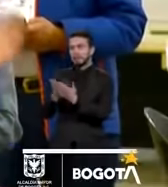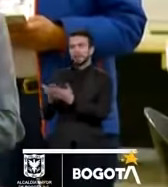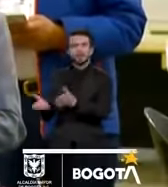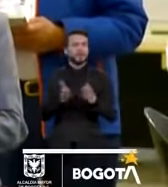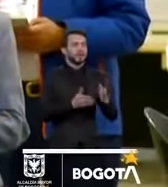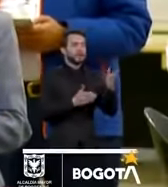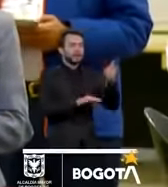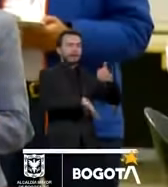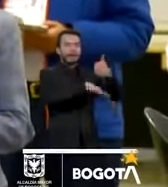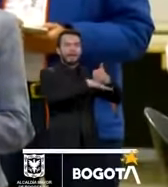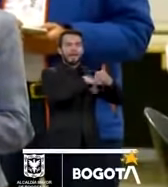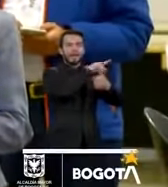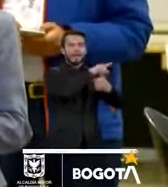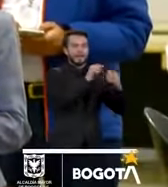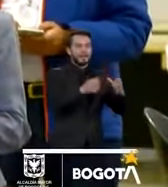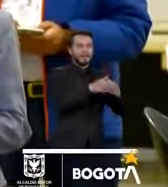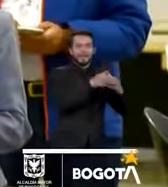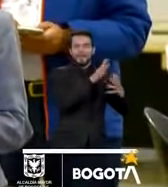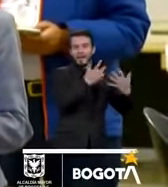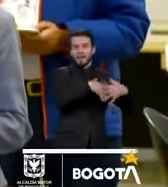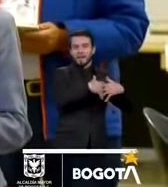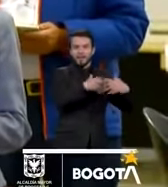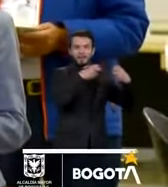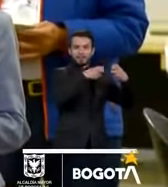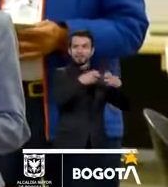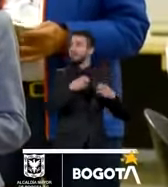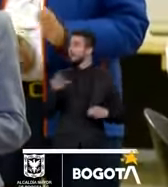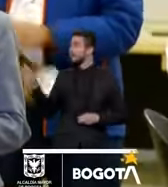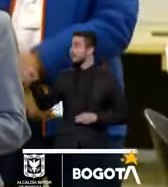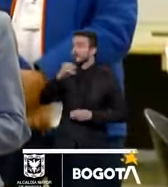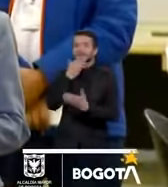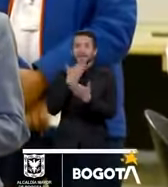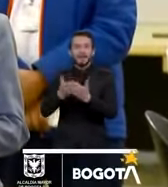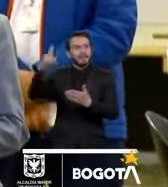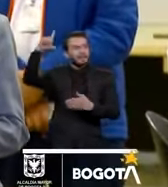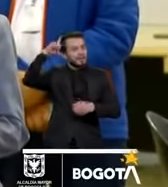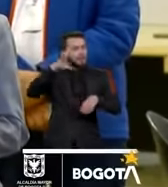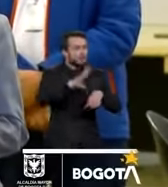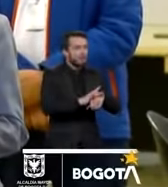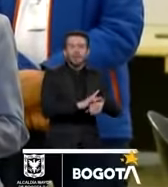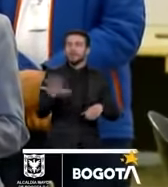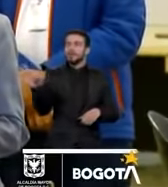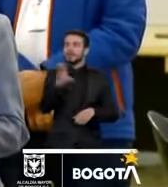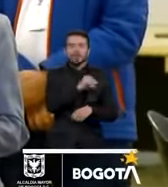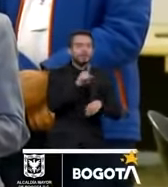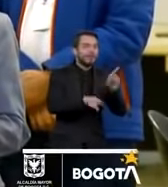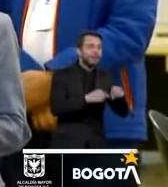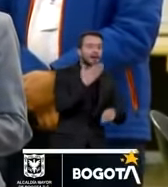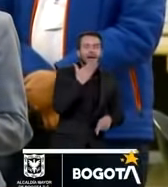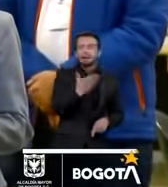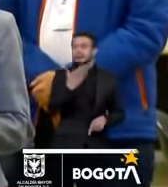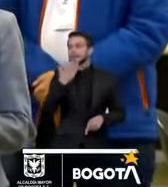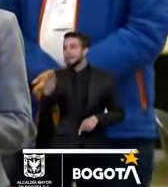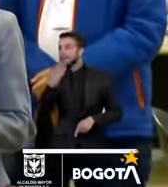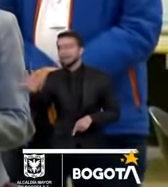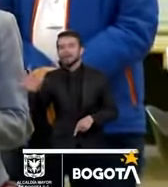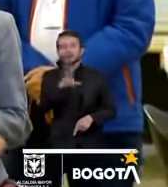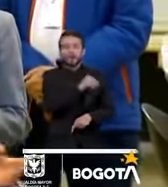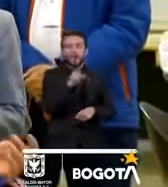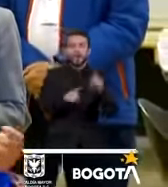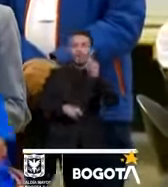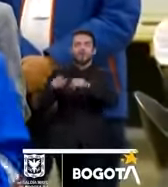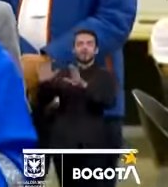a todo nuestro personal médico, muchísimas gracias a todo nuestro personal asistencial de enfermería, mil gracias a la Red Centro